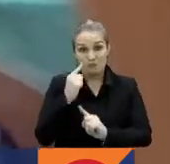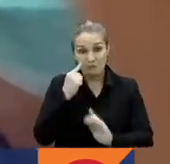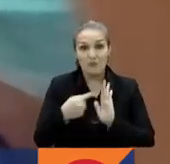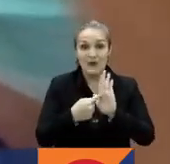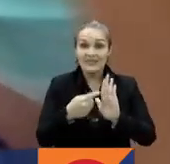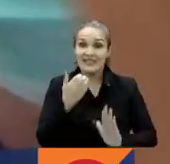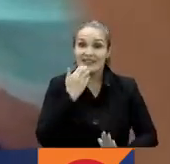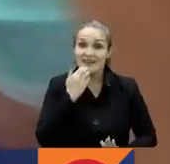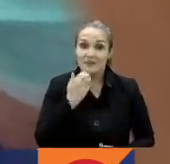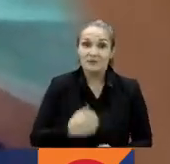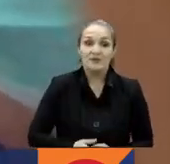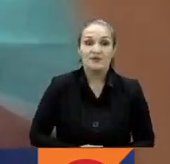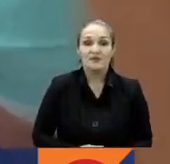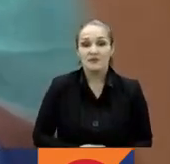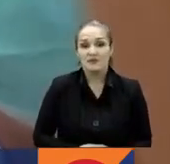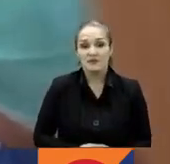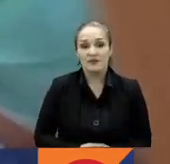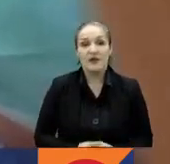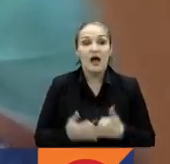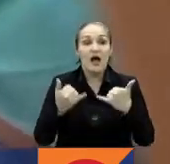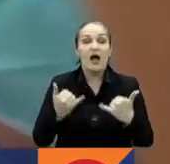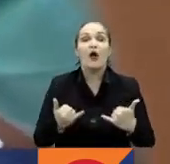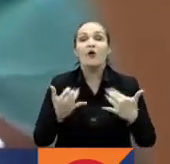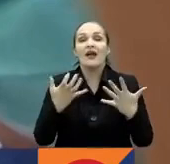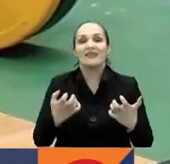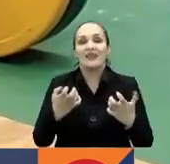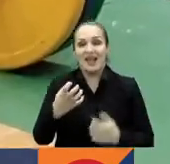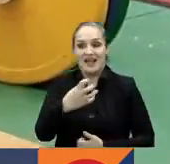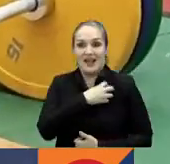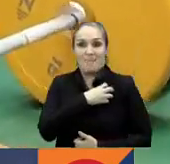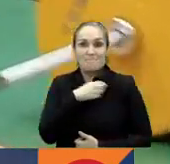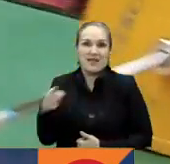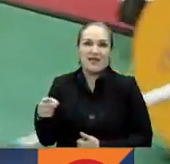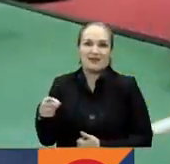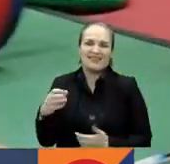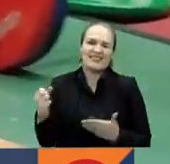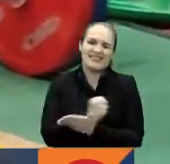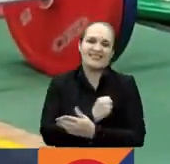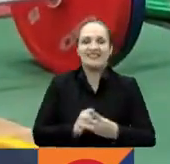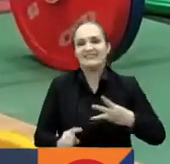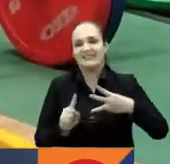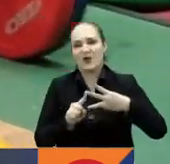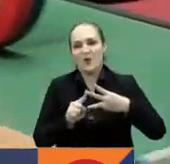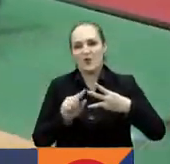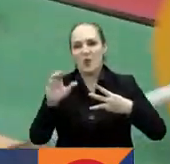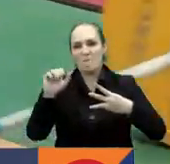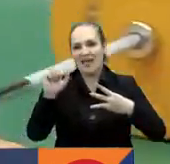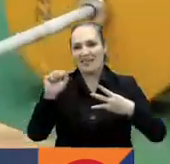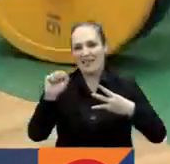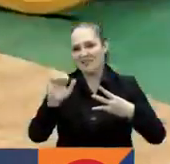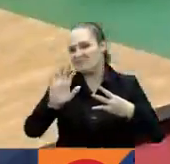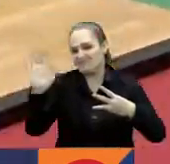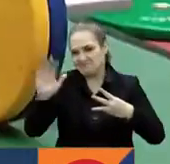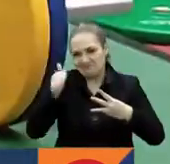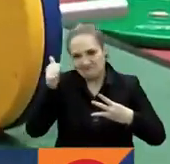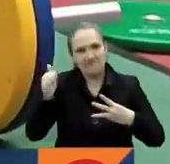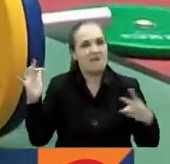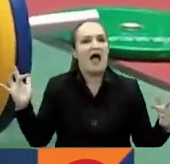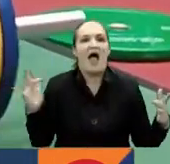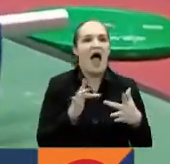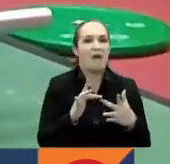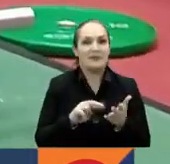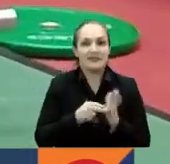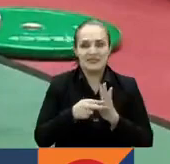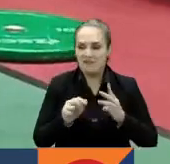que estuvo a punto de ser el campeón olímpico. Ganamos la medalla de plata, pero es una medalla que nos representa un Potosí en